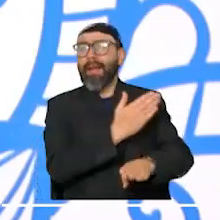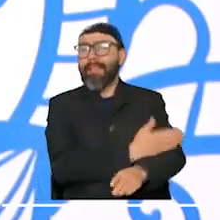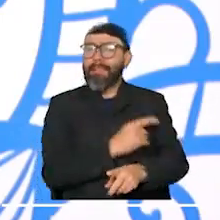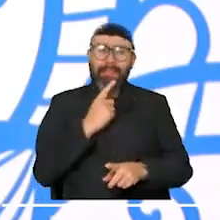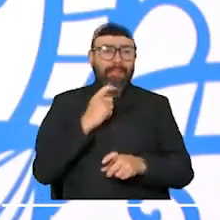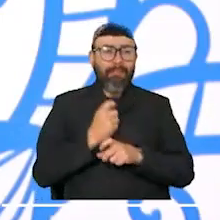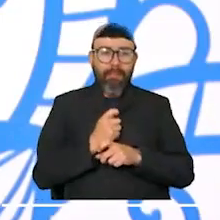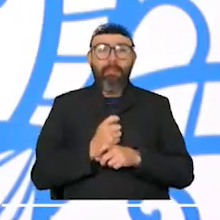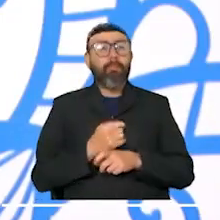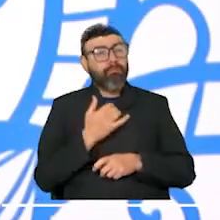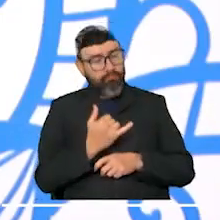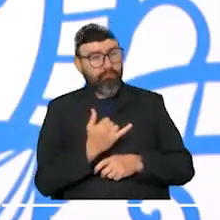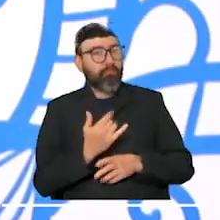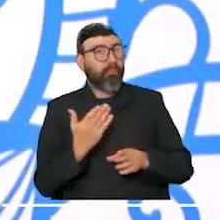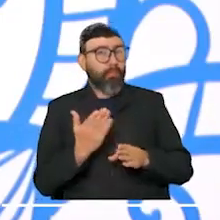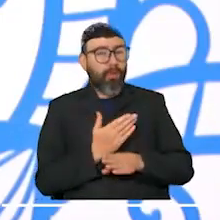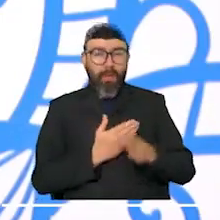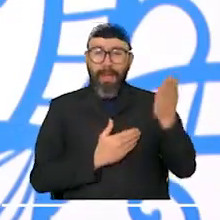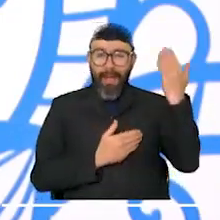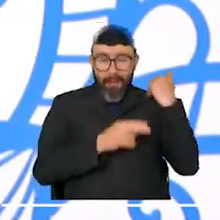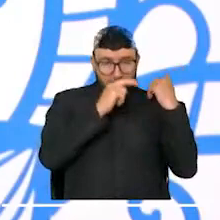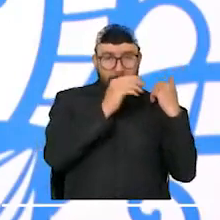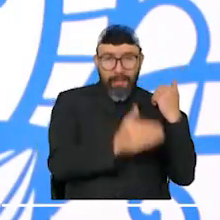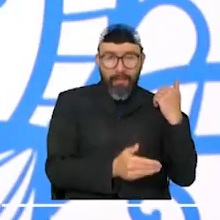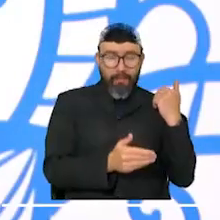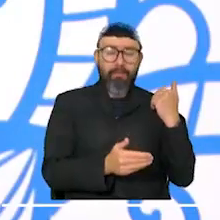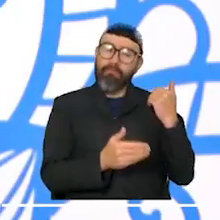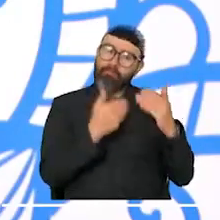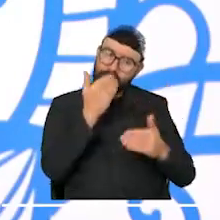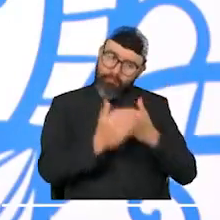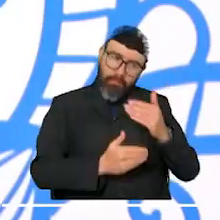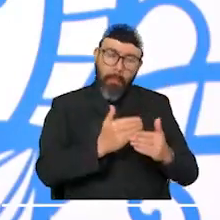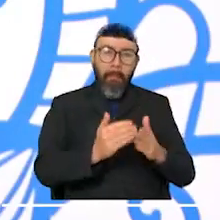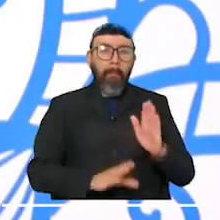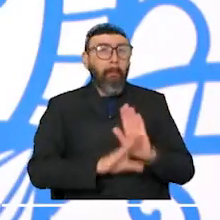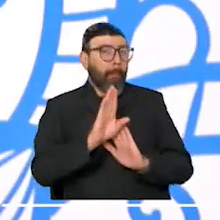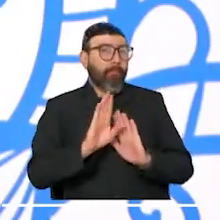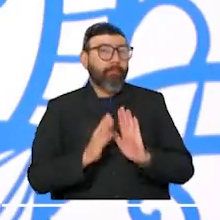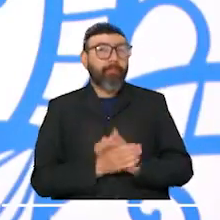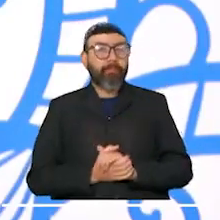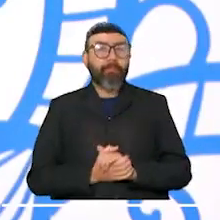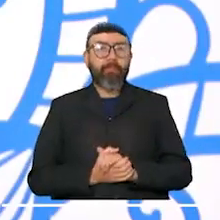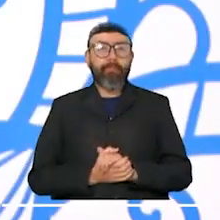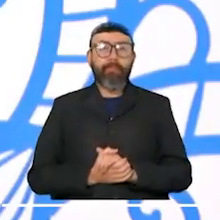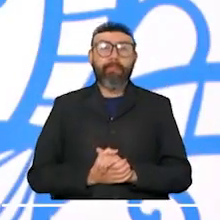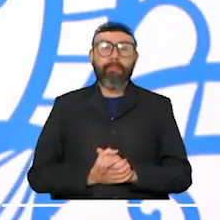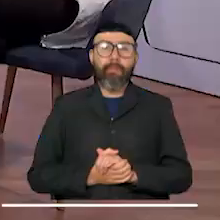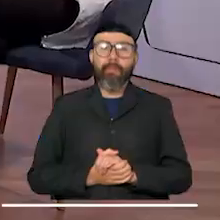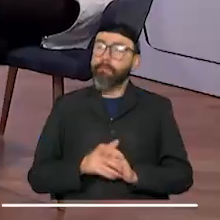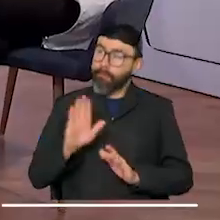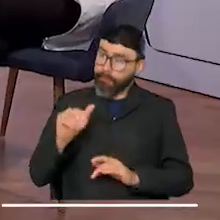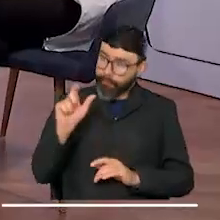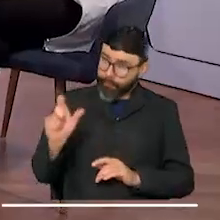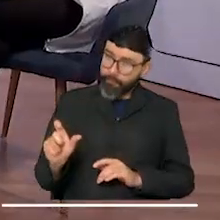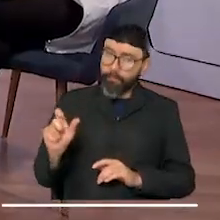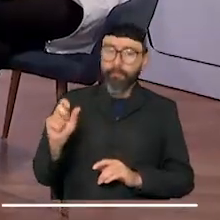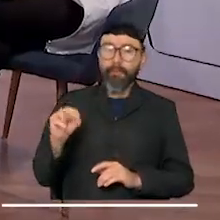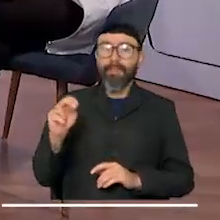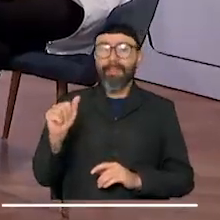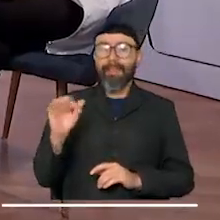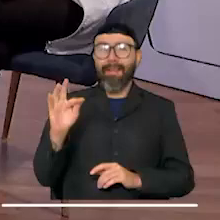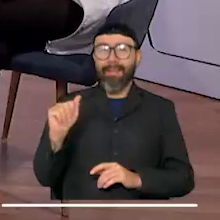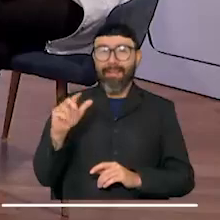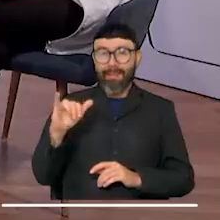secundarios a esos problemas que tuvo en la infancia o a esos tabúes que le metieron en su casa hablamos de la masturbación